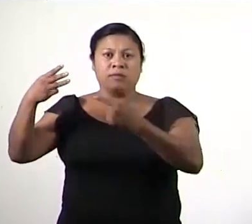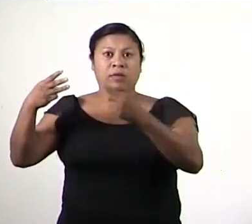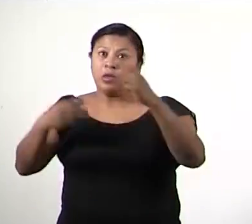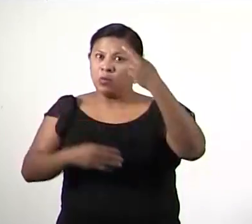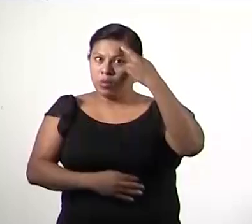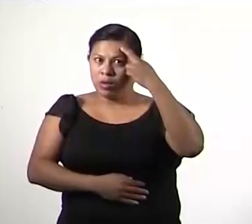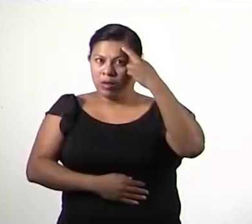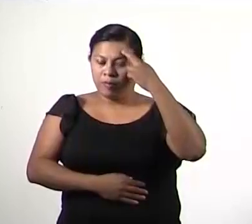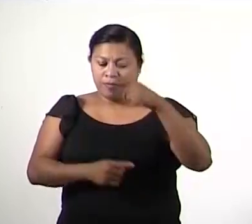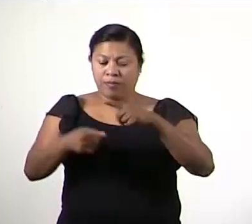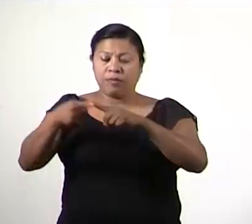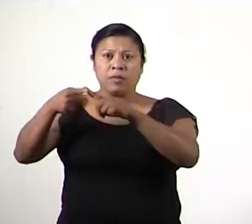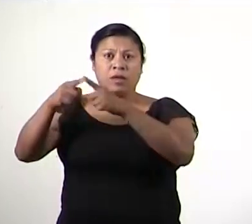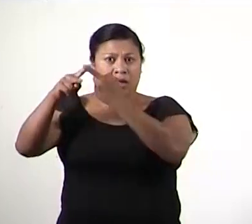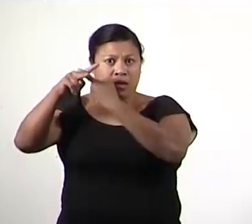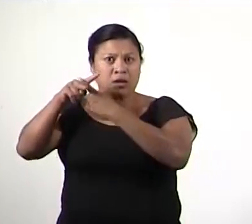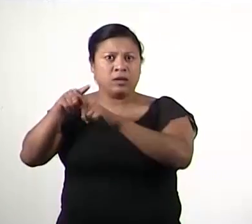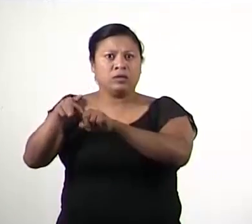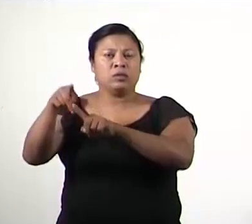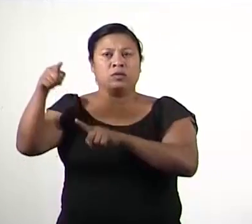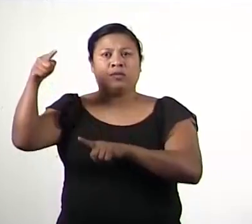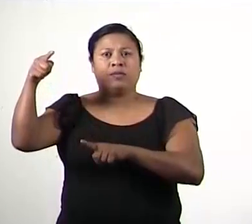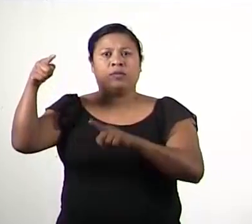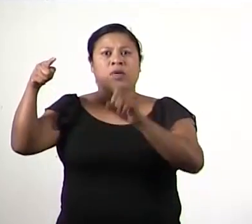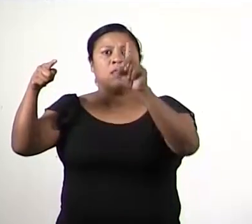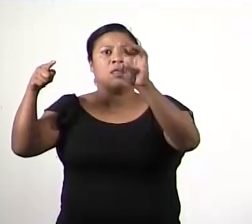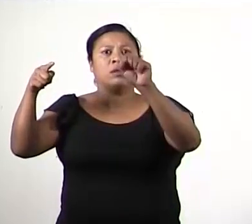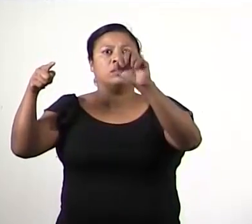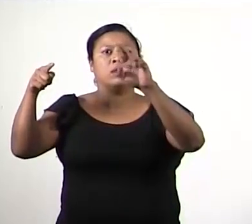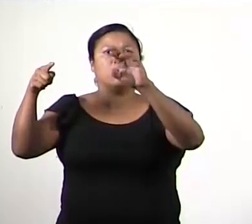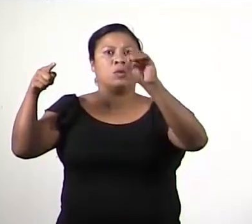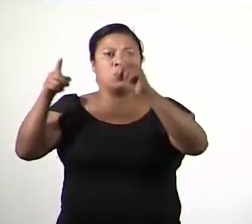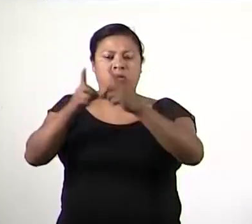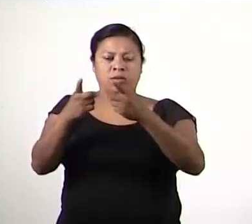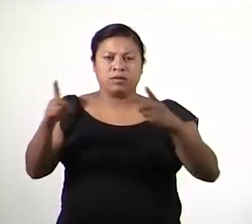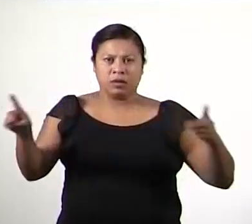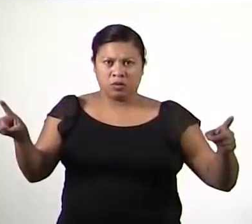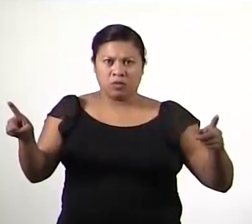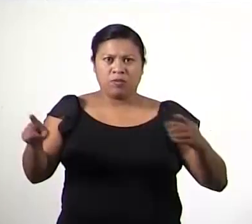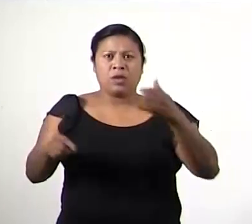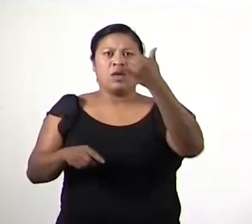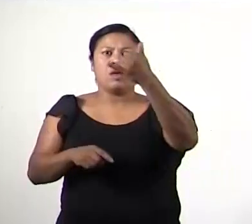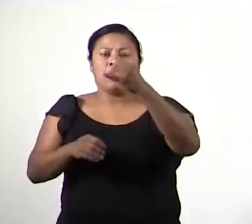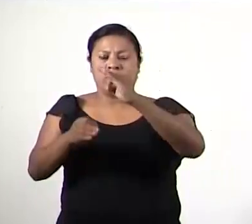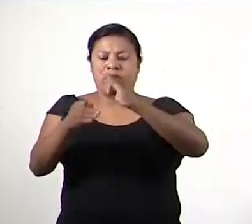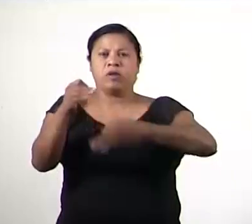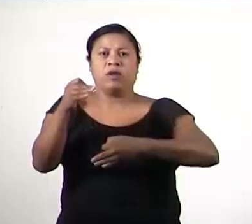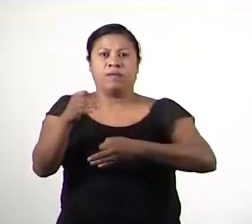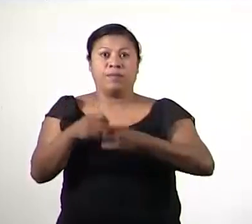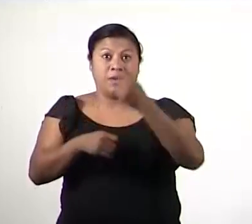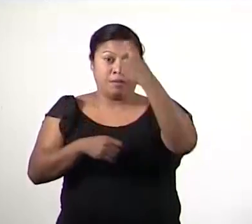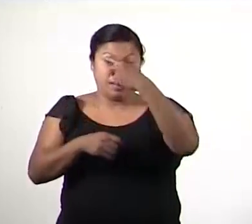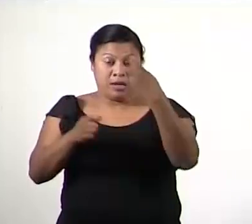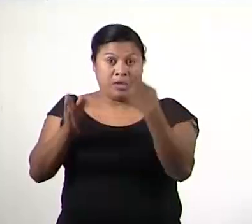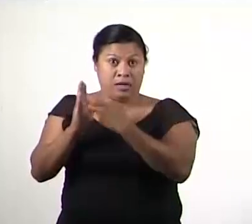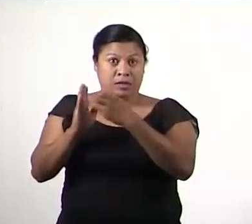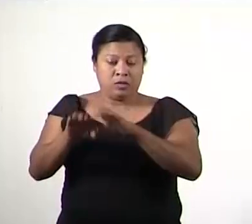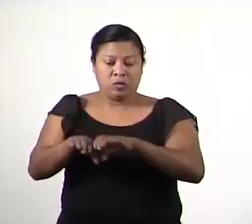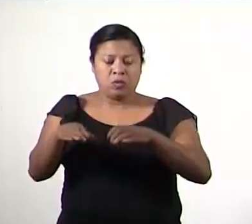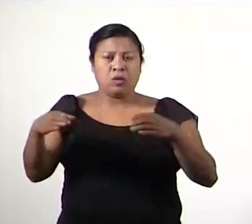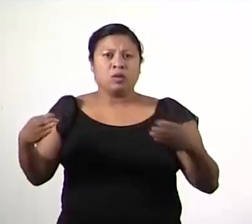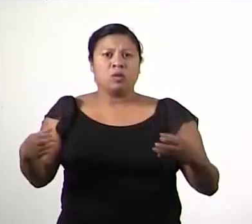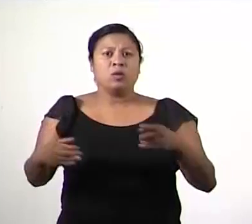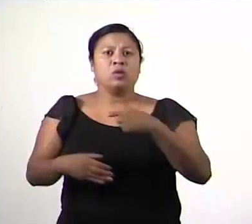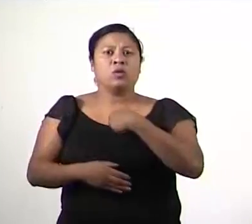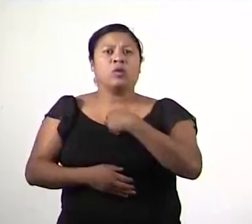tienen inicio, desarrollo o nudo y final. Para esto, se me ocurre